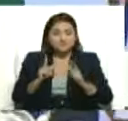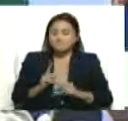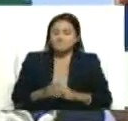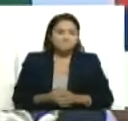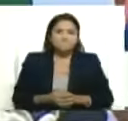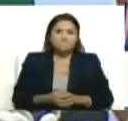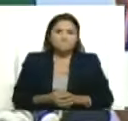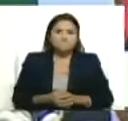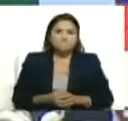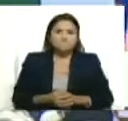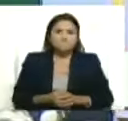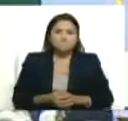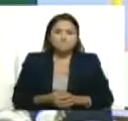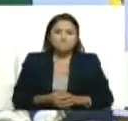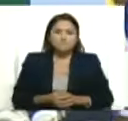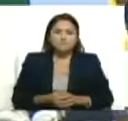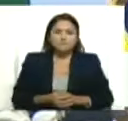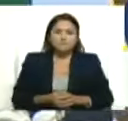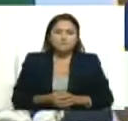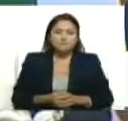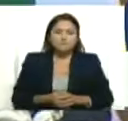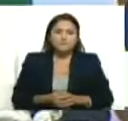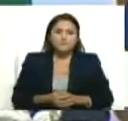Y aquellos que